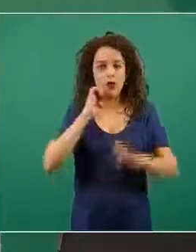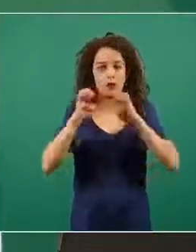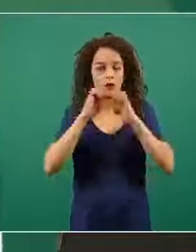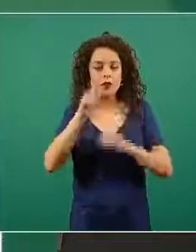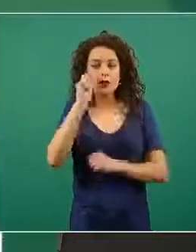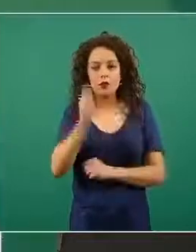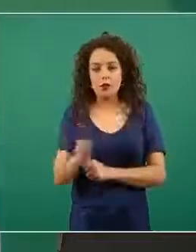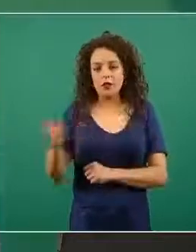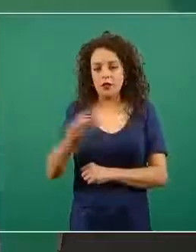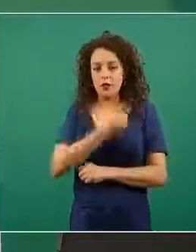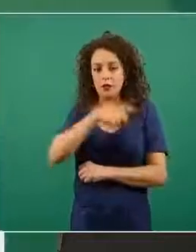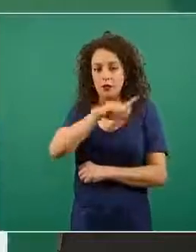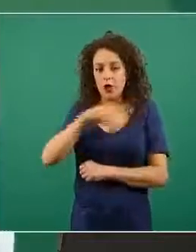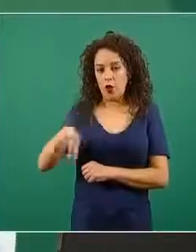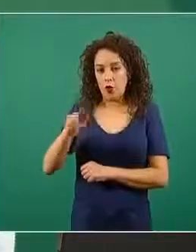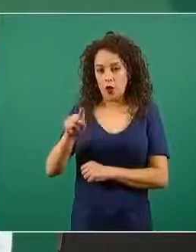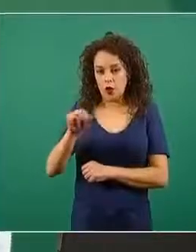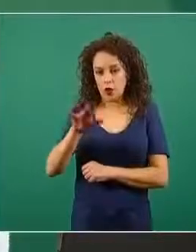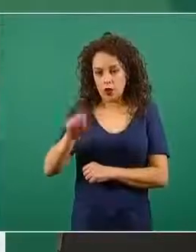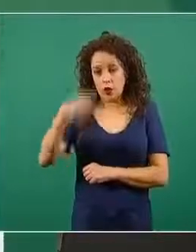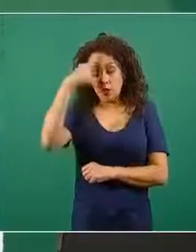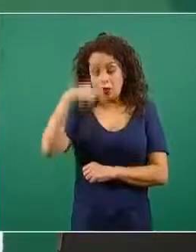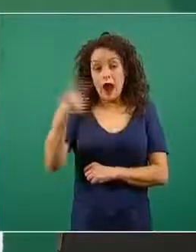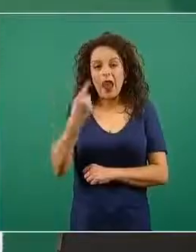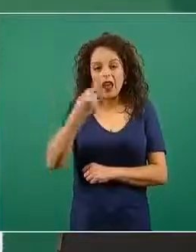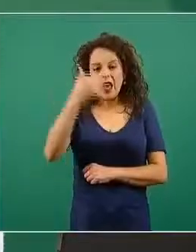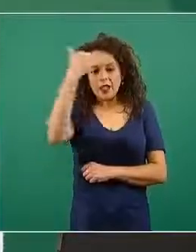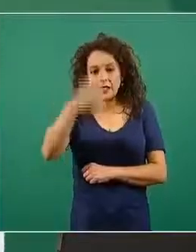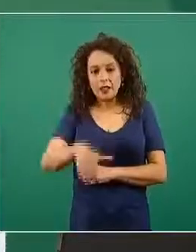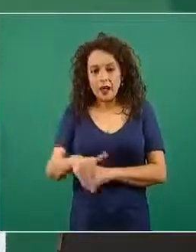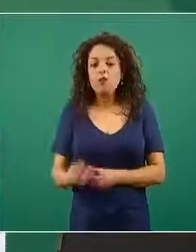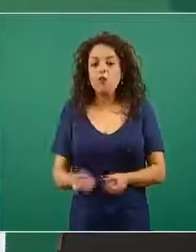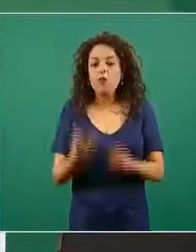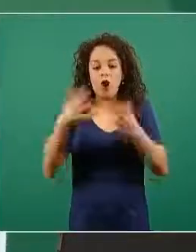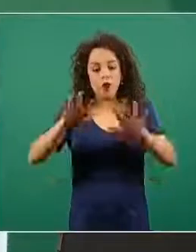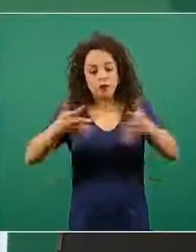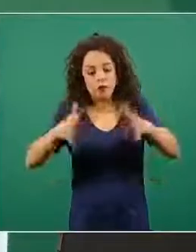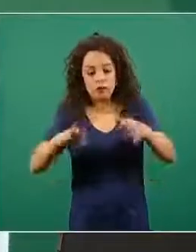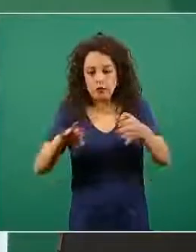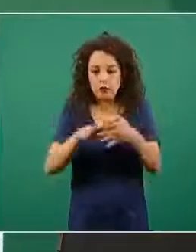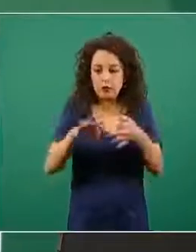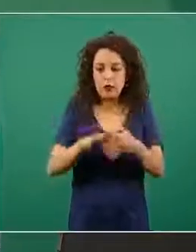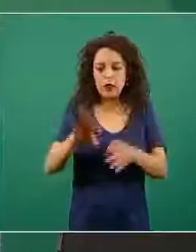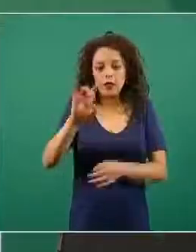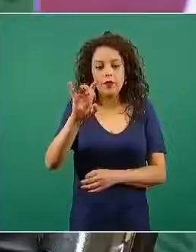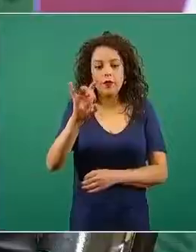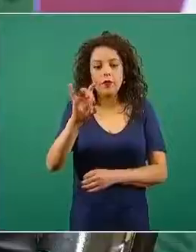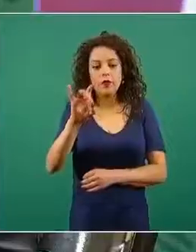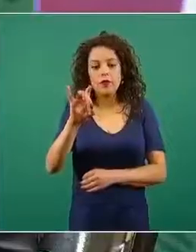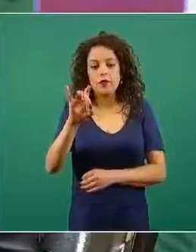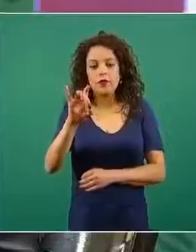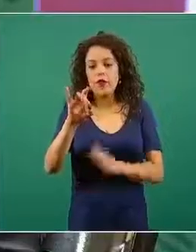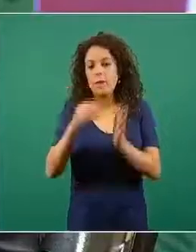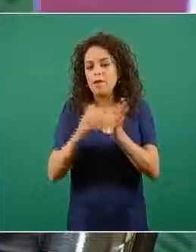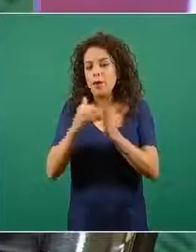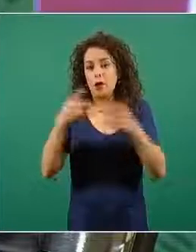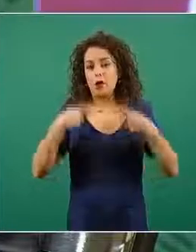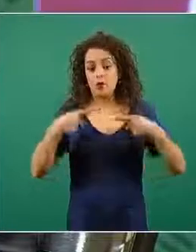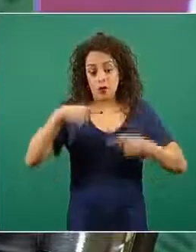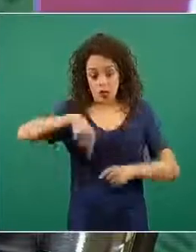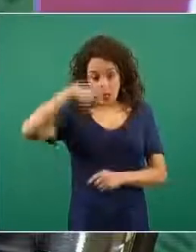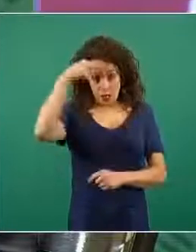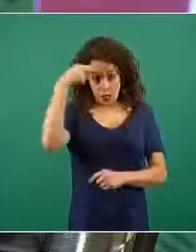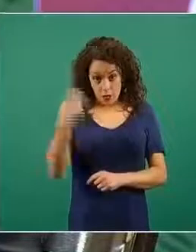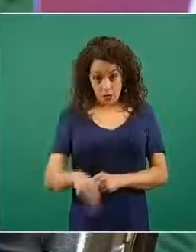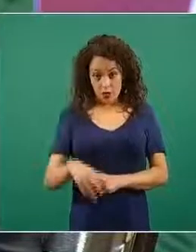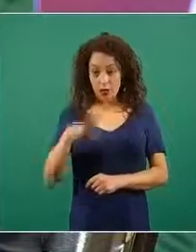para saber que se estima un total de 30 y tantos millones de personas en México que